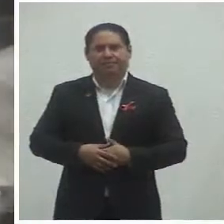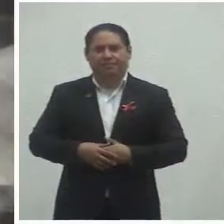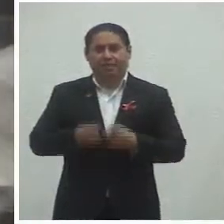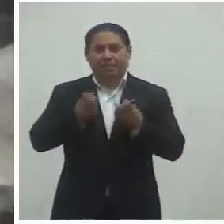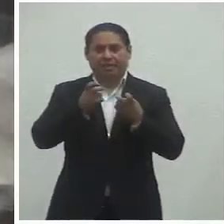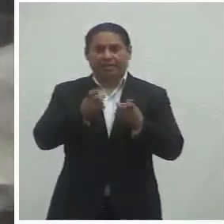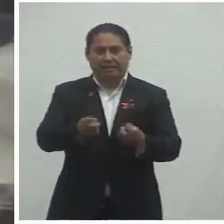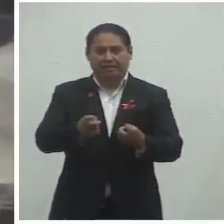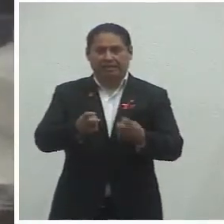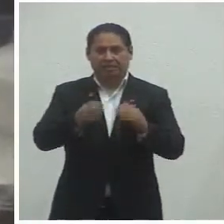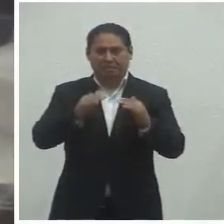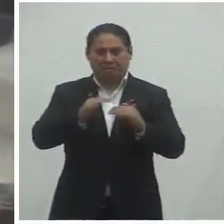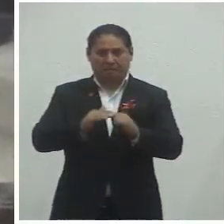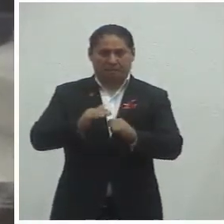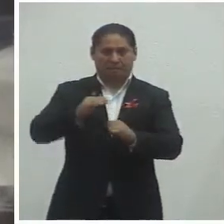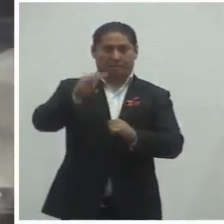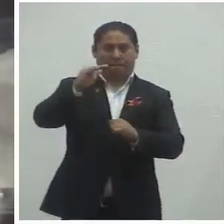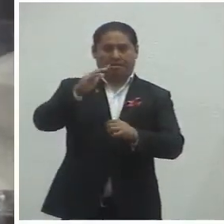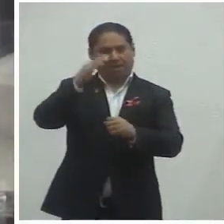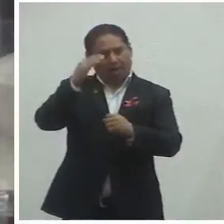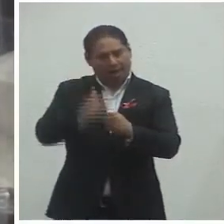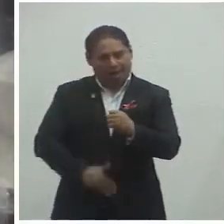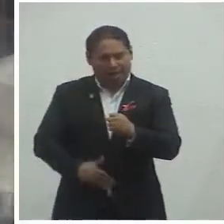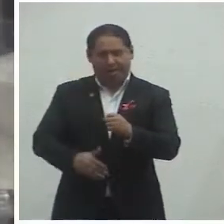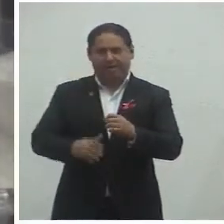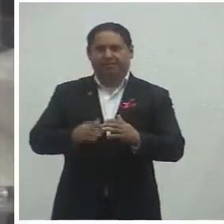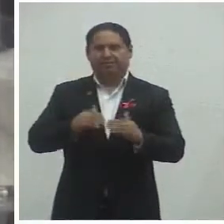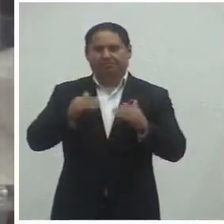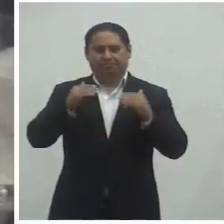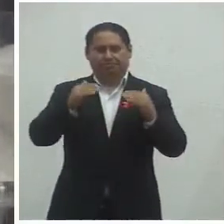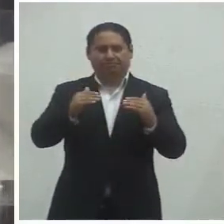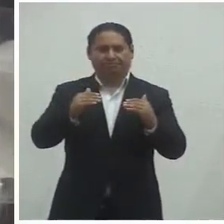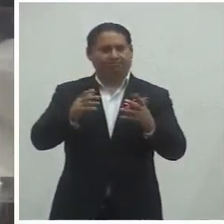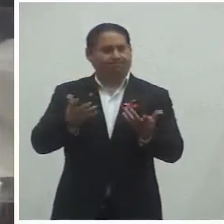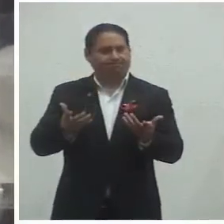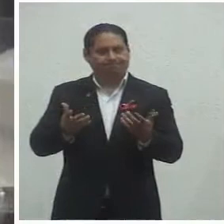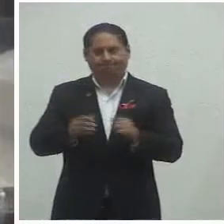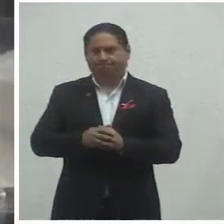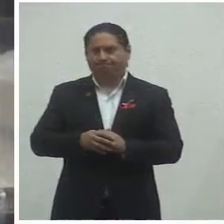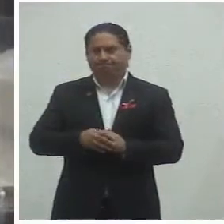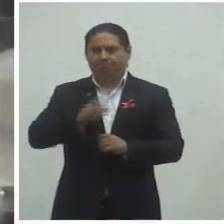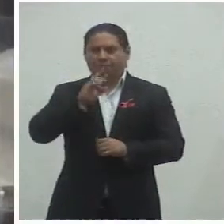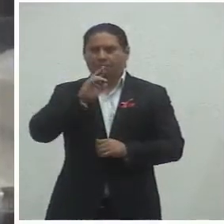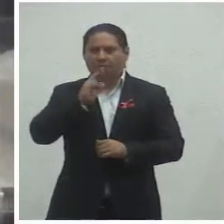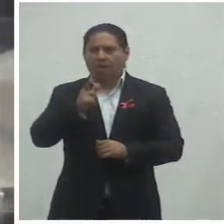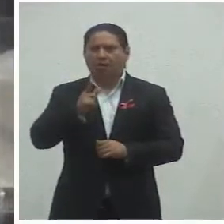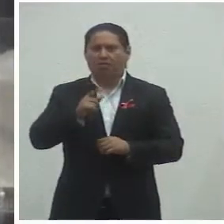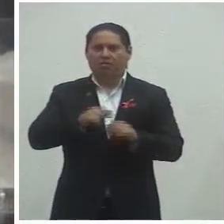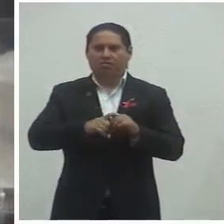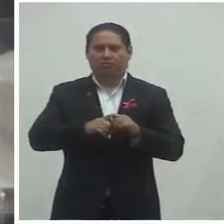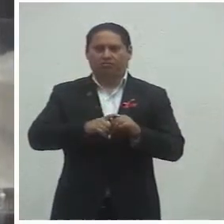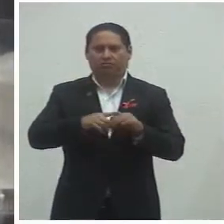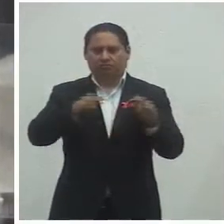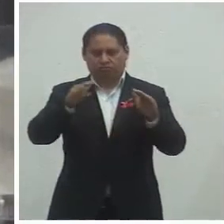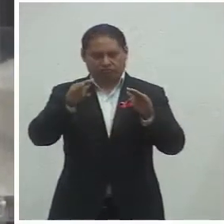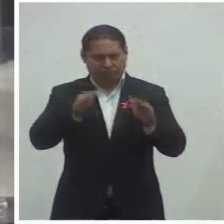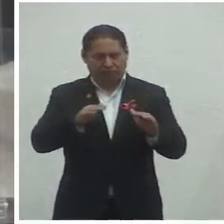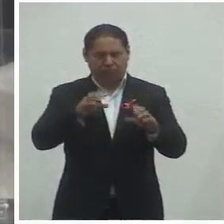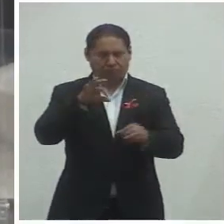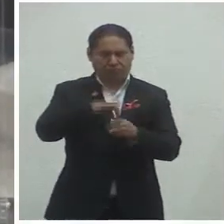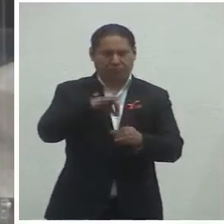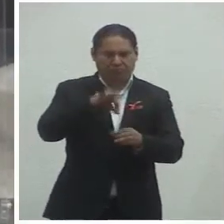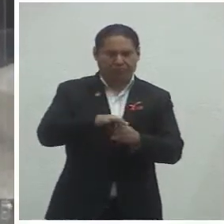excesos deberían llegar a su fin para que México fuera un país realmente